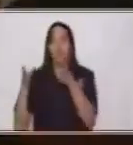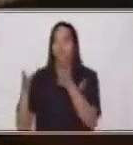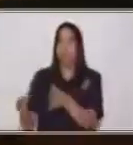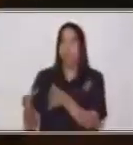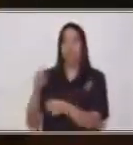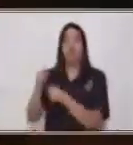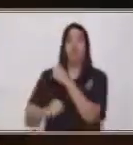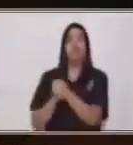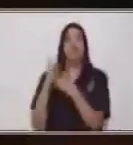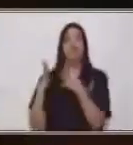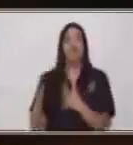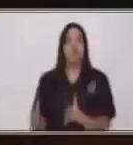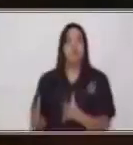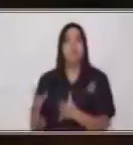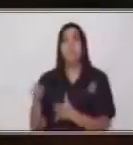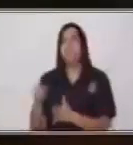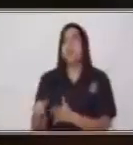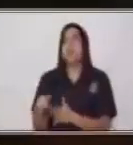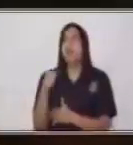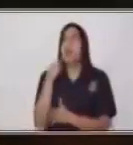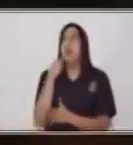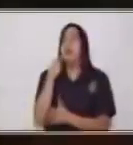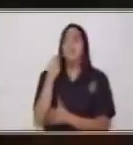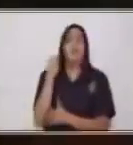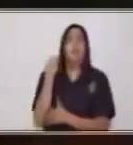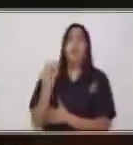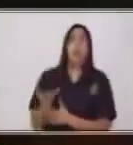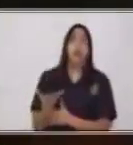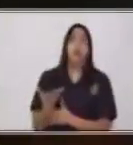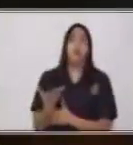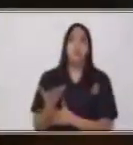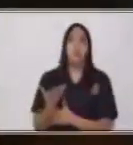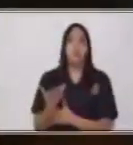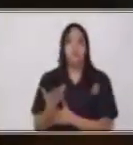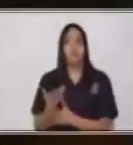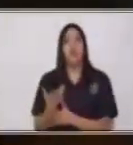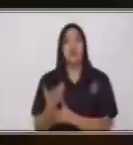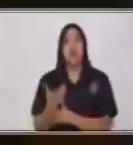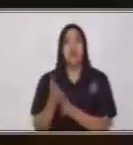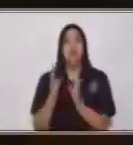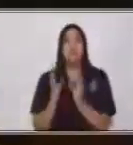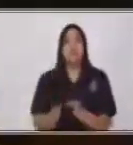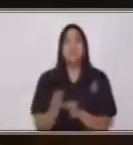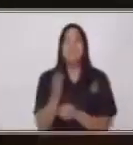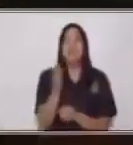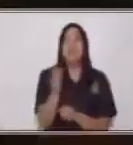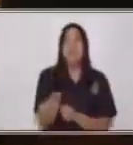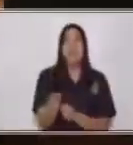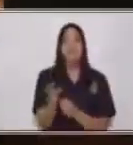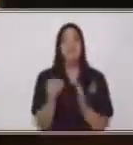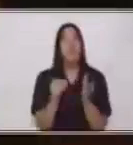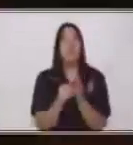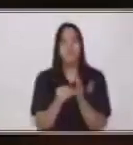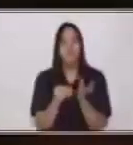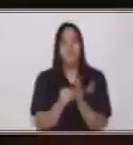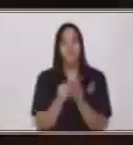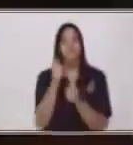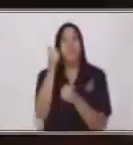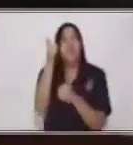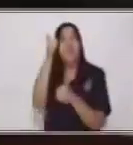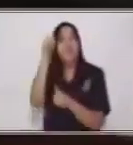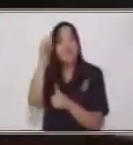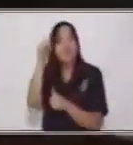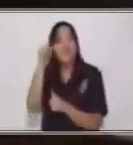frutas. Vamos a ver, aquí dice, ¿cuánto dice? Muy bien, 75 quetzales